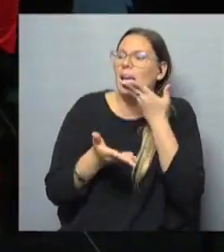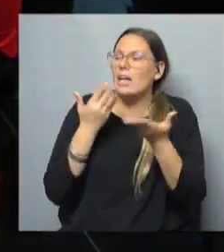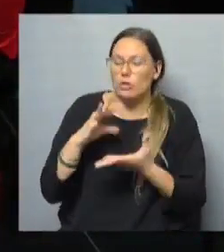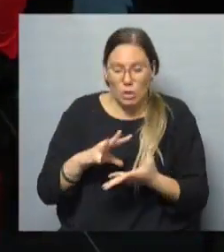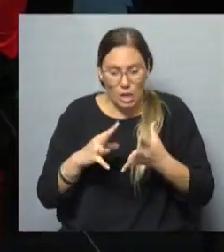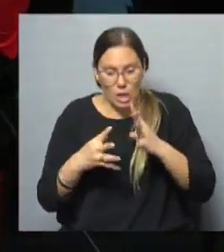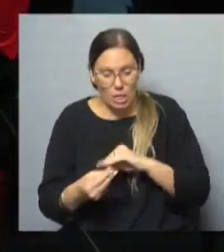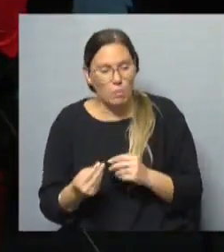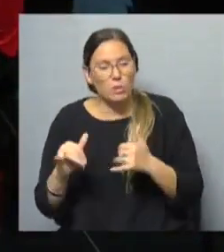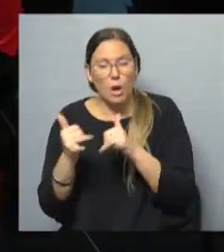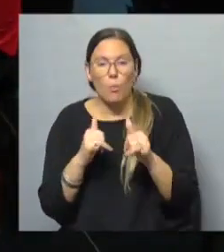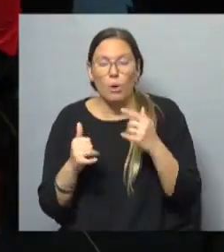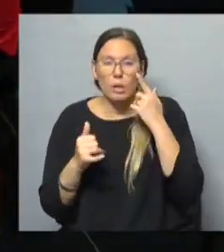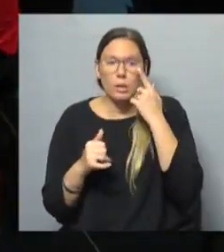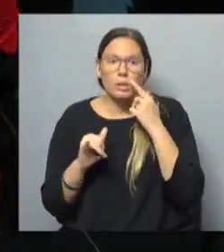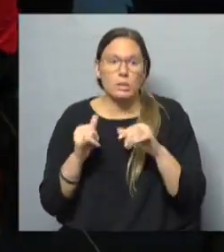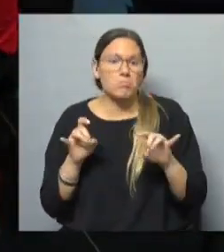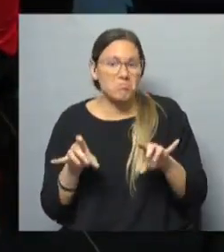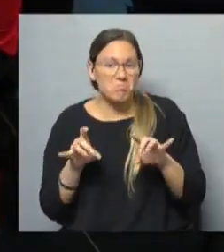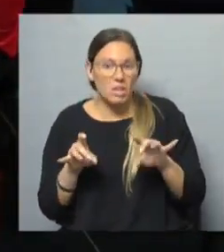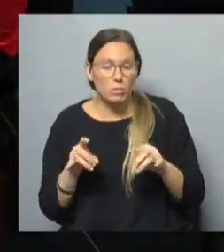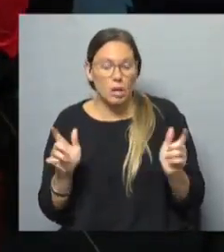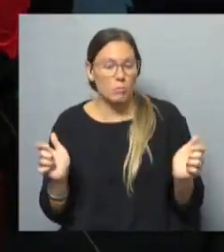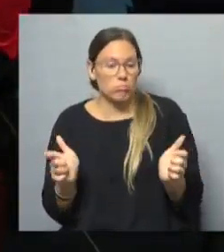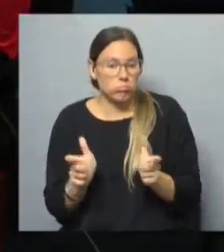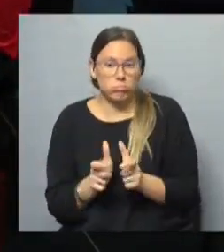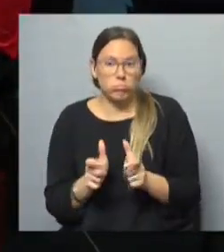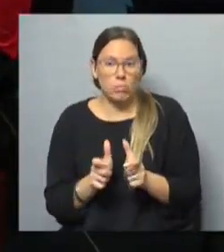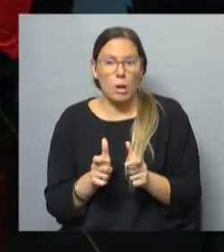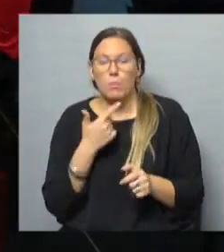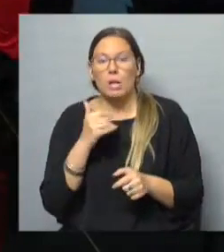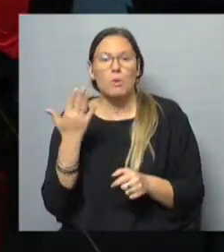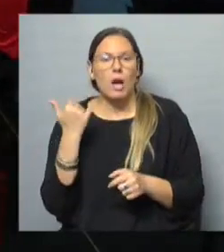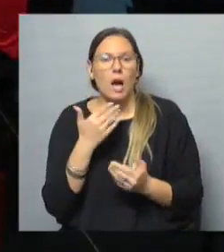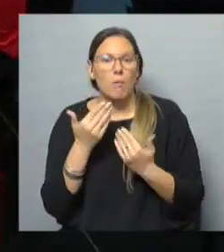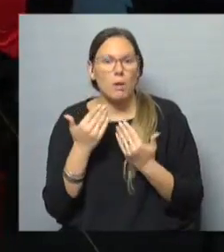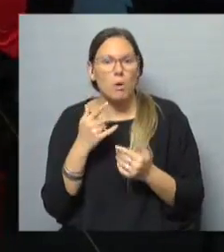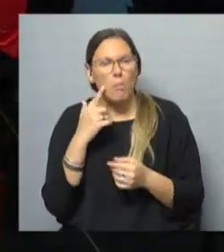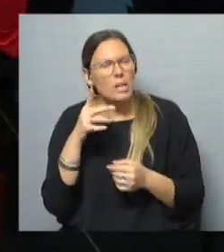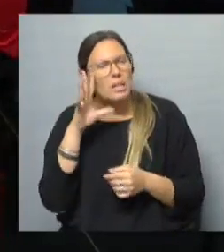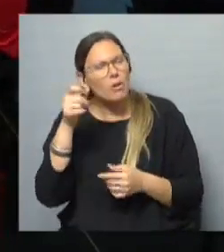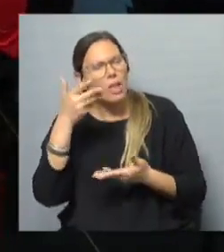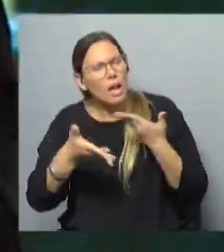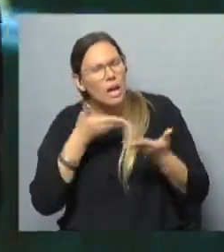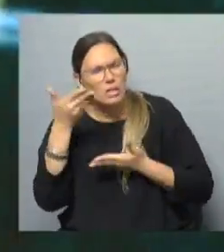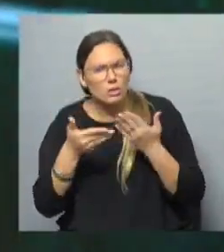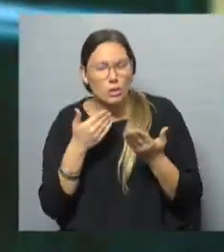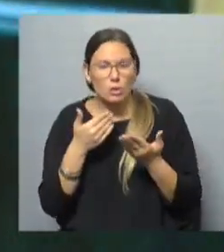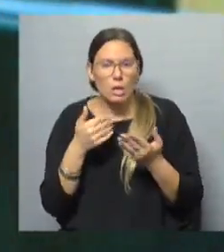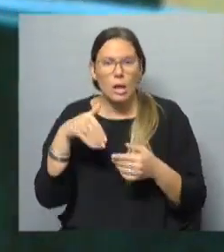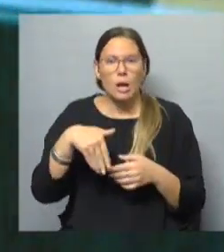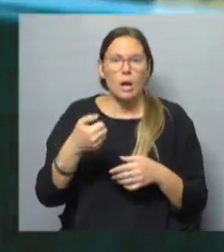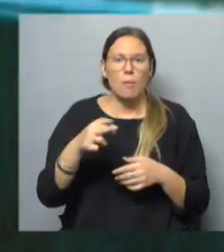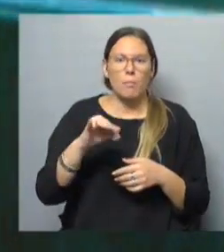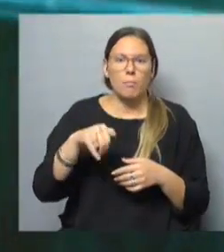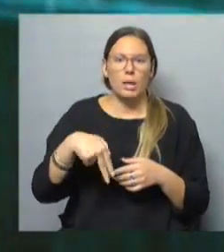cómo que juegan entre ustedes, no sé. Sí, natural. Cuando nos juntamos, por ejemplo, ese que hablábamos, fue como, ¿te acuerdas del tema? Empezamos hablando, Mariana trajo